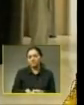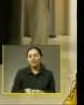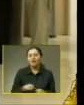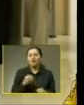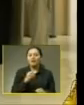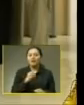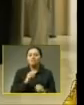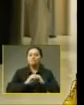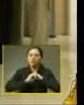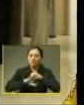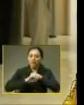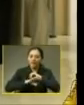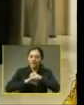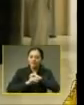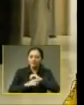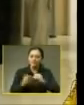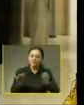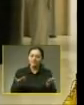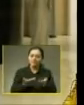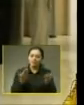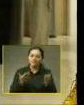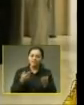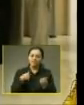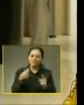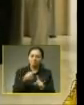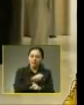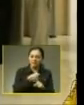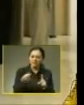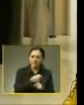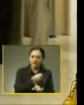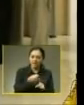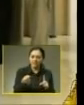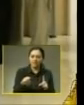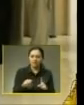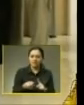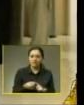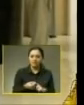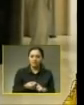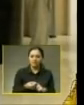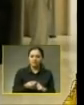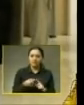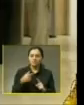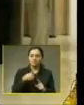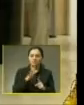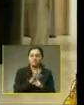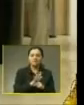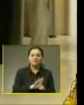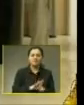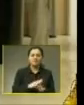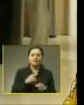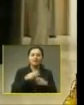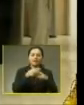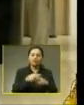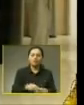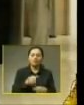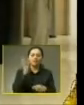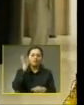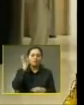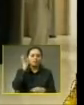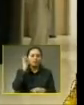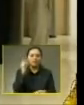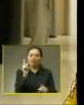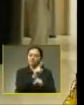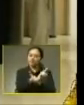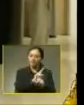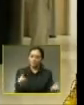Propagandas donde se maltrata y se mancilla el honor de la mujer tampoco deberían